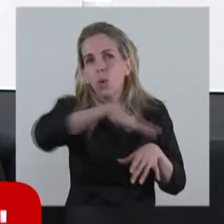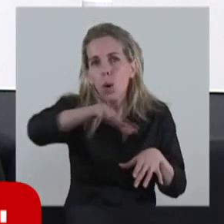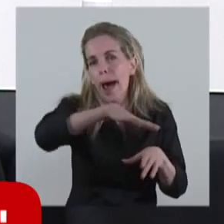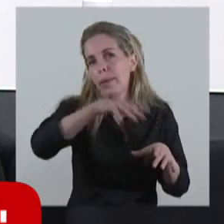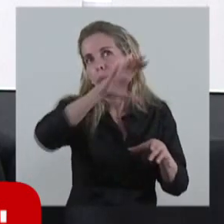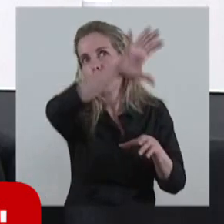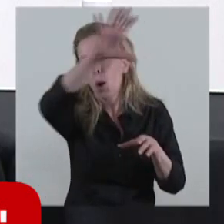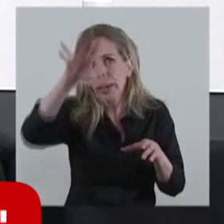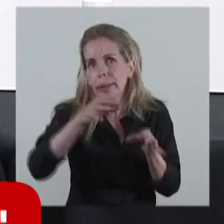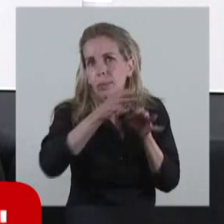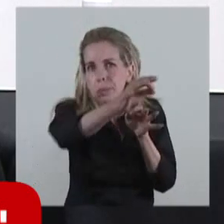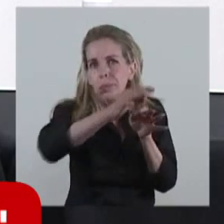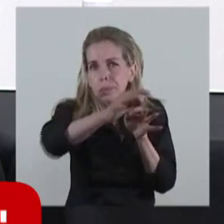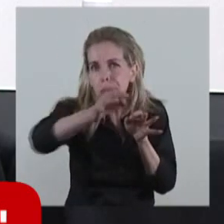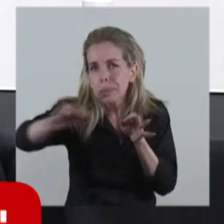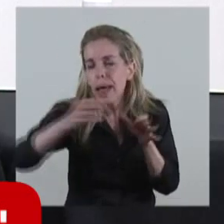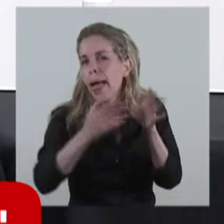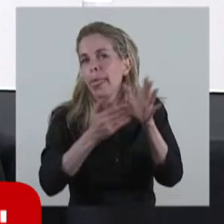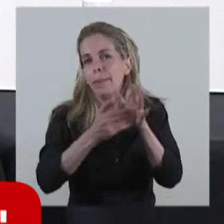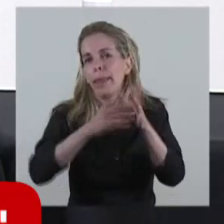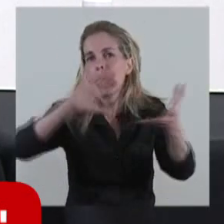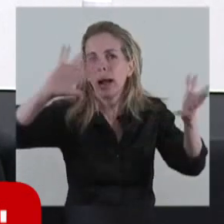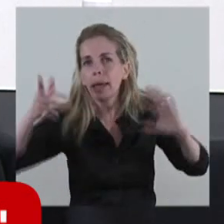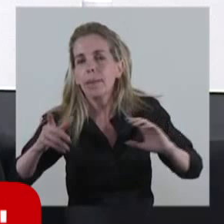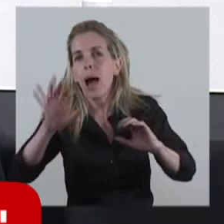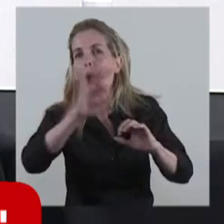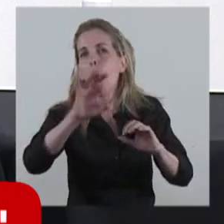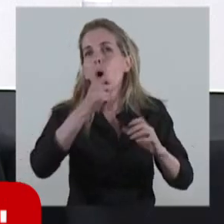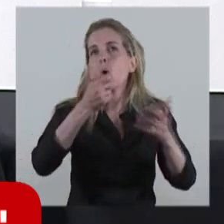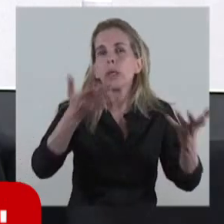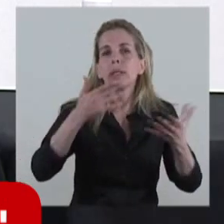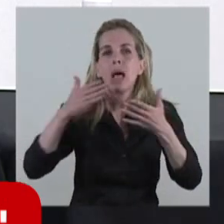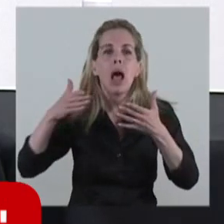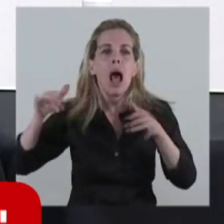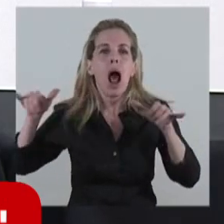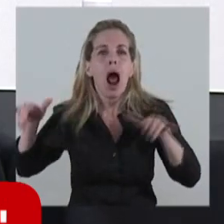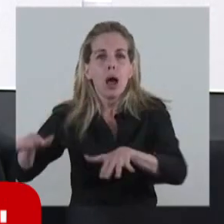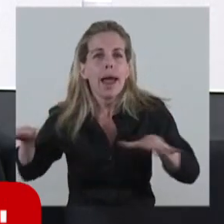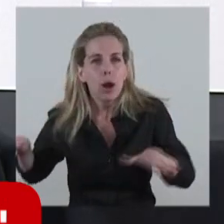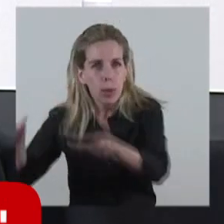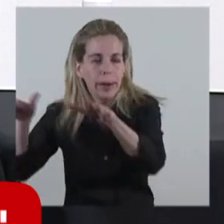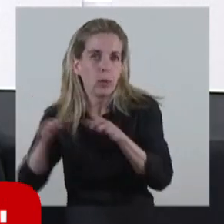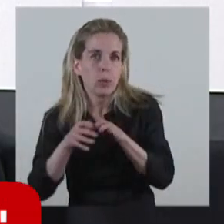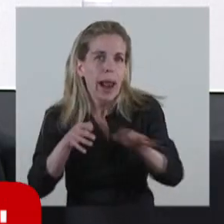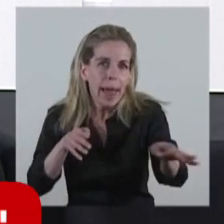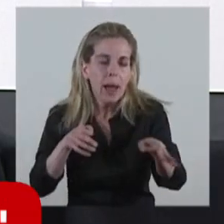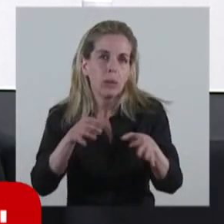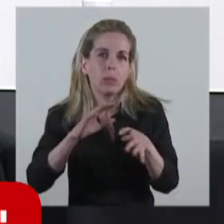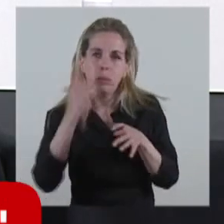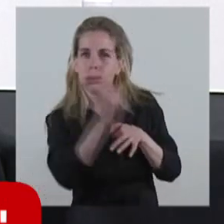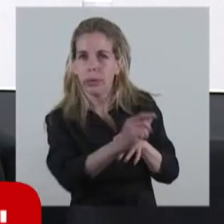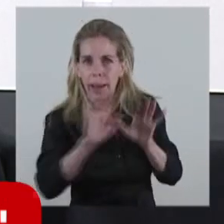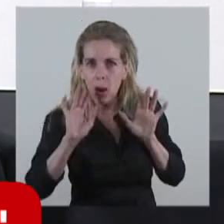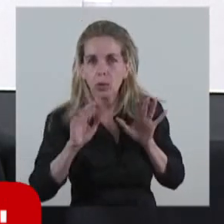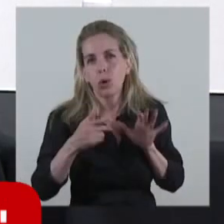núcleo por condiciones climáticas y por condición de distancia a los puertos respecto de la de los puertos. Yo le invito